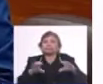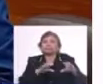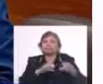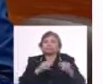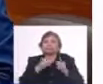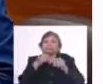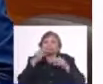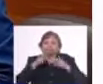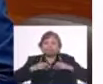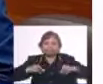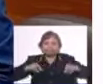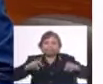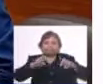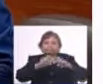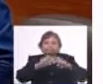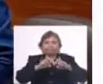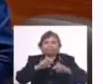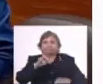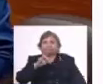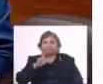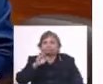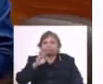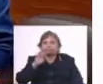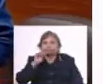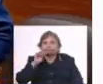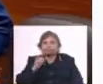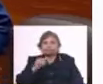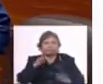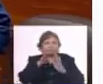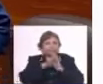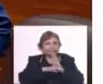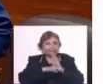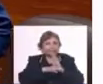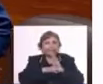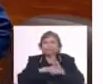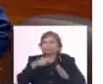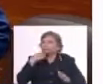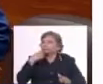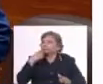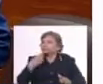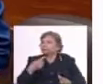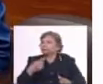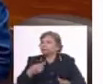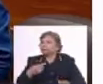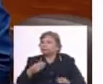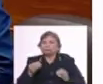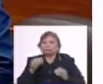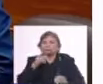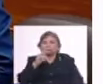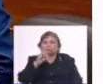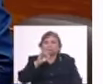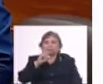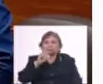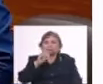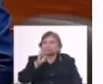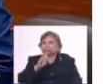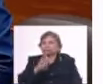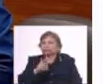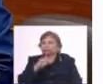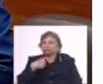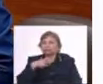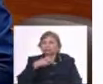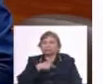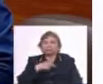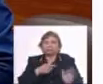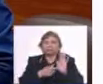un pleno de reformas mínimas, presidente. Tenemos que agendar lo que ha dicho la congresista Adriana Tudela. Nosotros